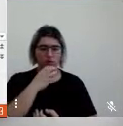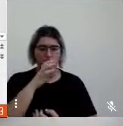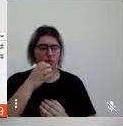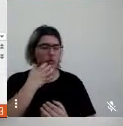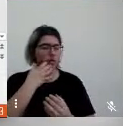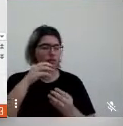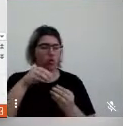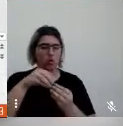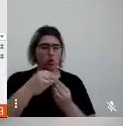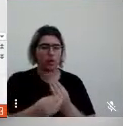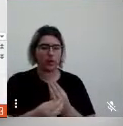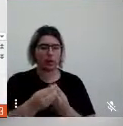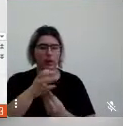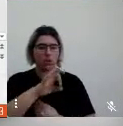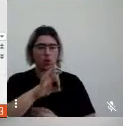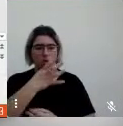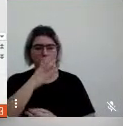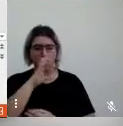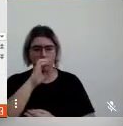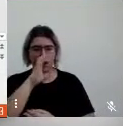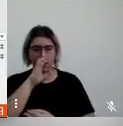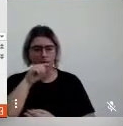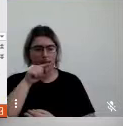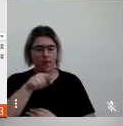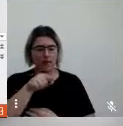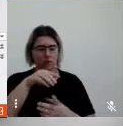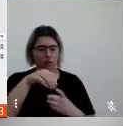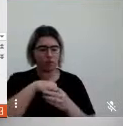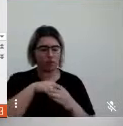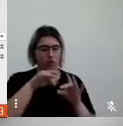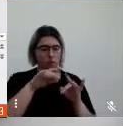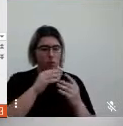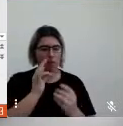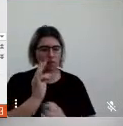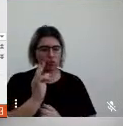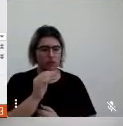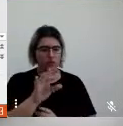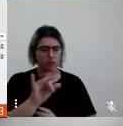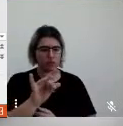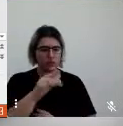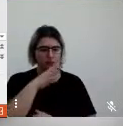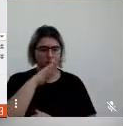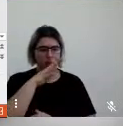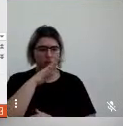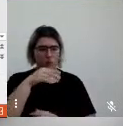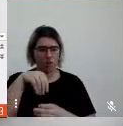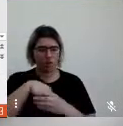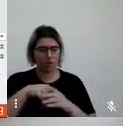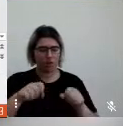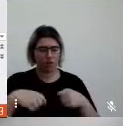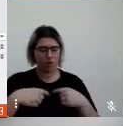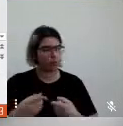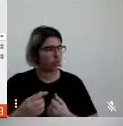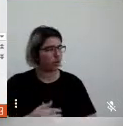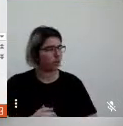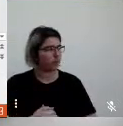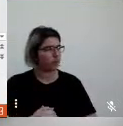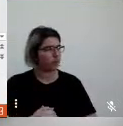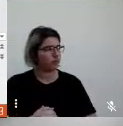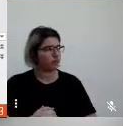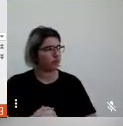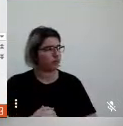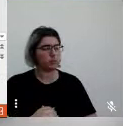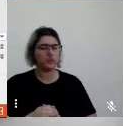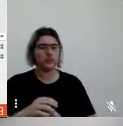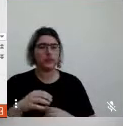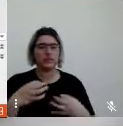las frutas o las verduras. Ese azúcar sí que es bueno, ¿vale? Porque es un azúcar intrínseco y natural. Simple, ¿no? Es simple. La